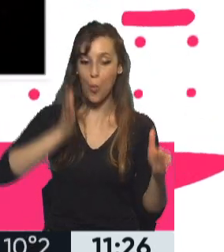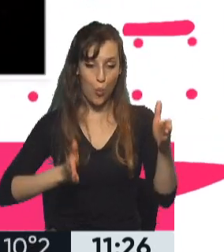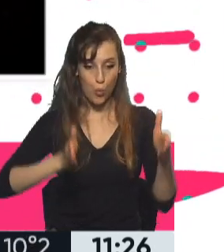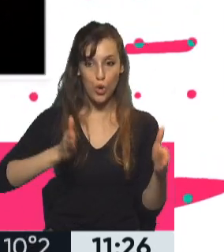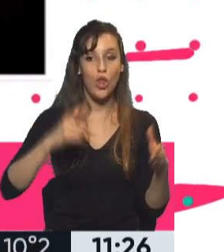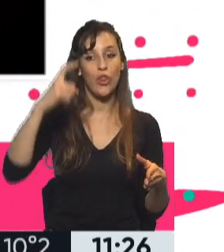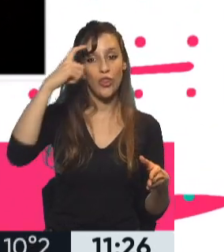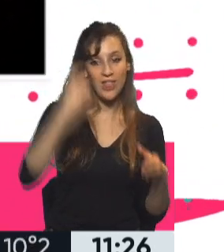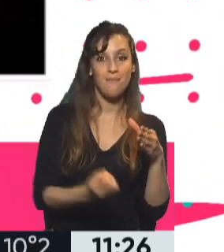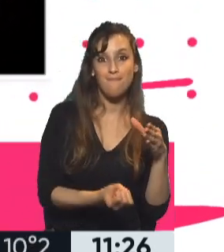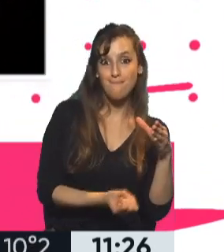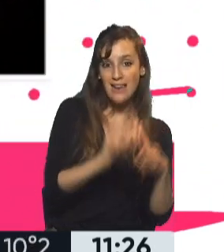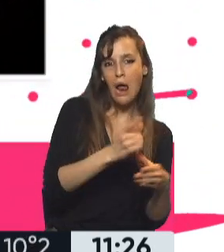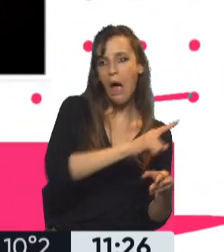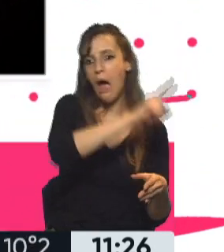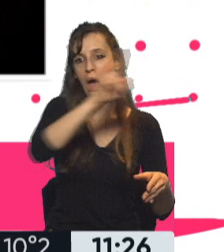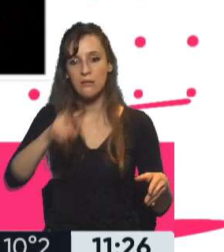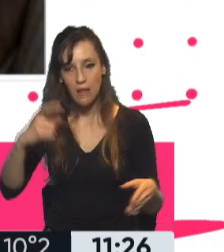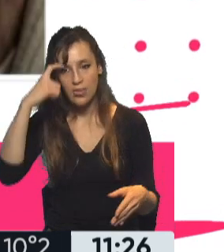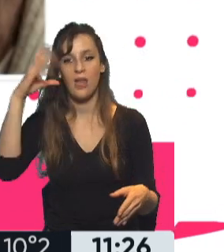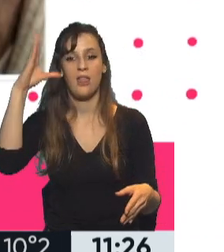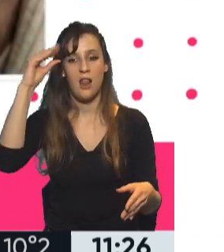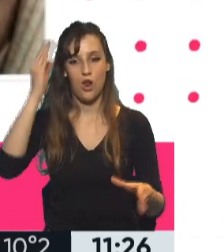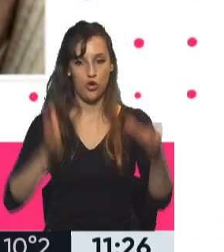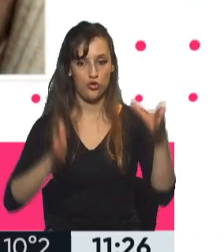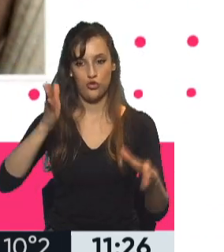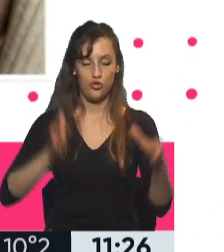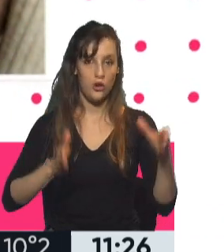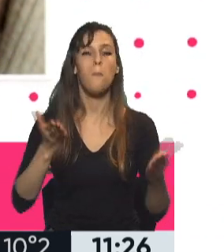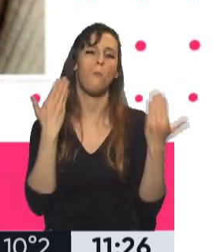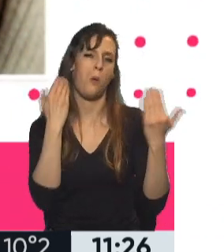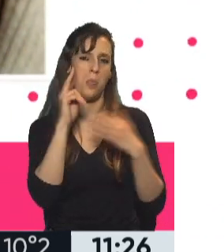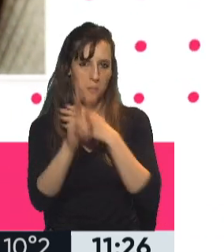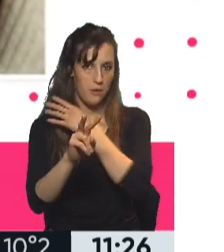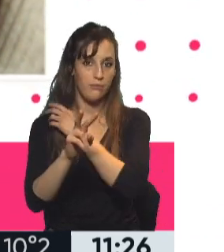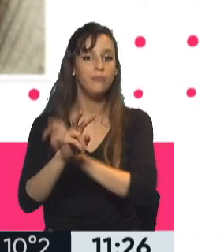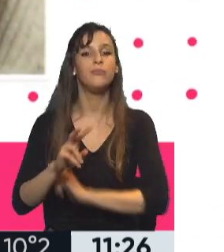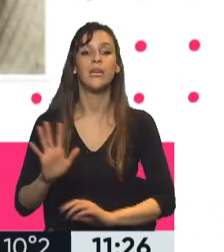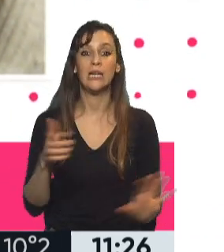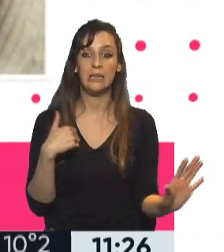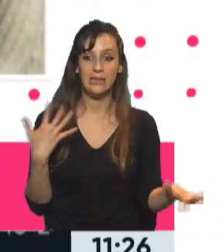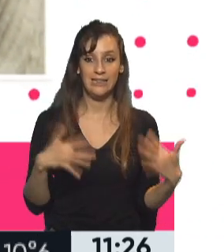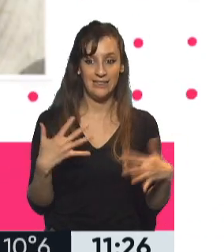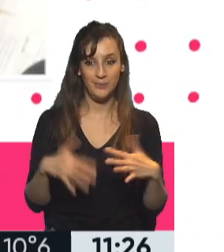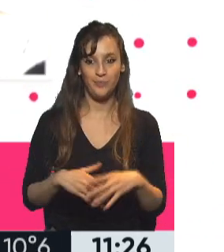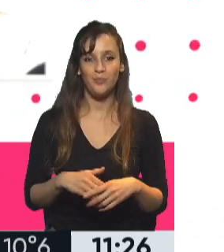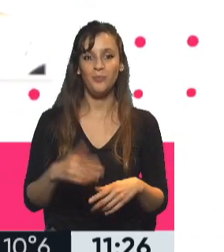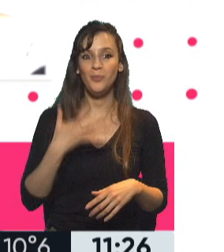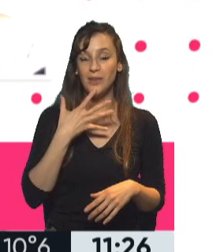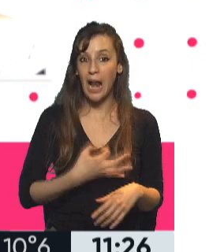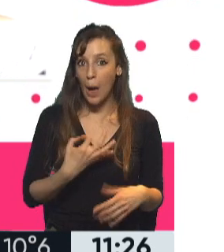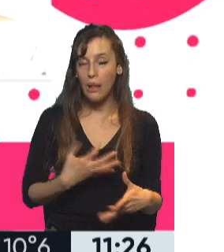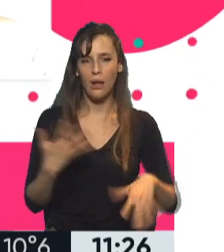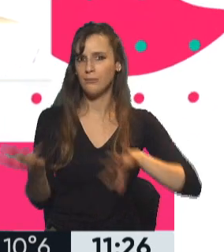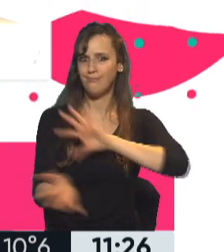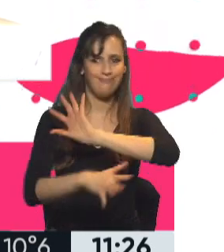noche. Sí, la verdad. Es que esto nos ha superado tanto. Bueno, no voy a decir más palabras, ¿no? Pero bueno, es